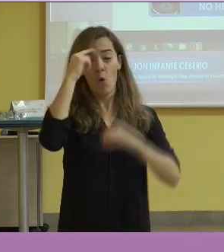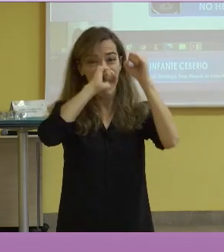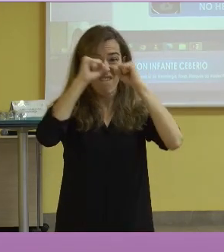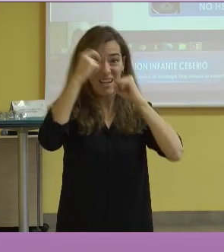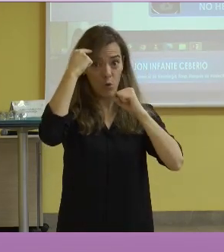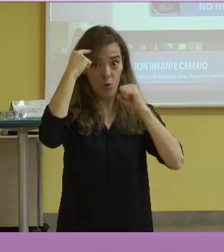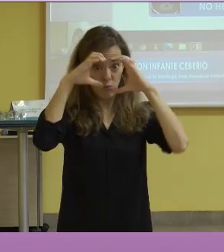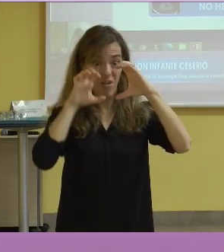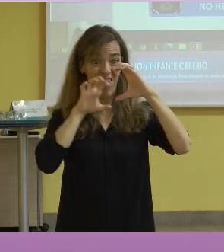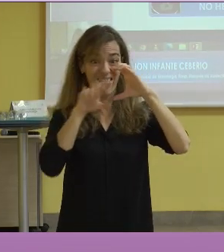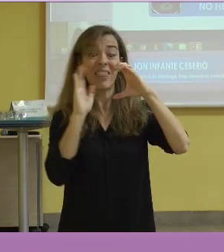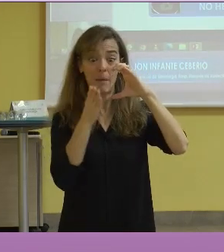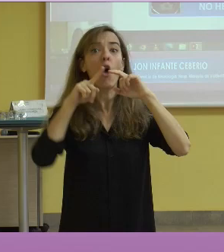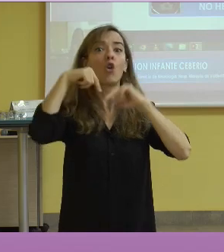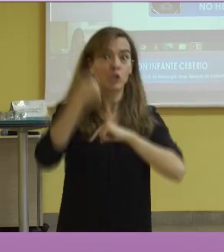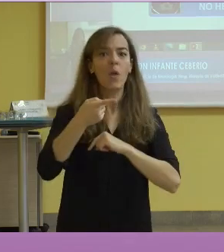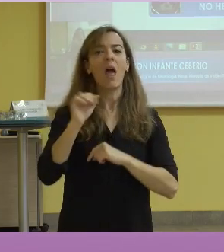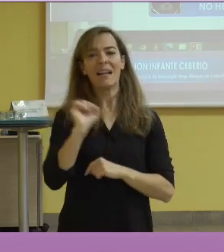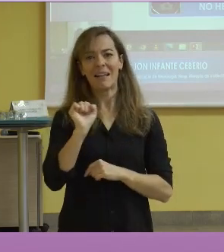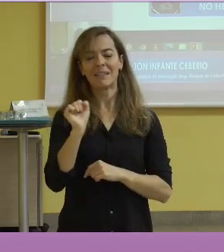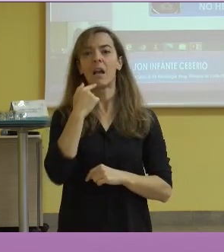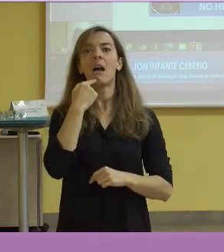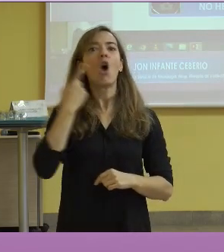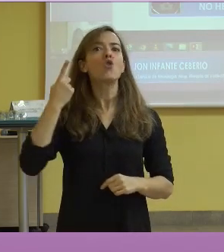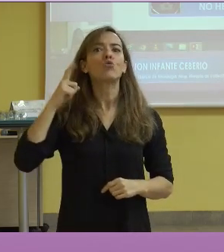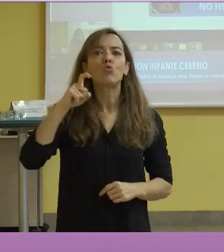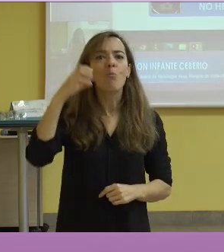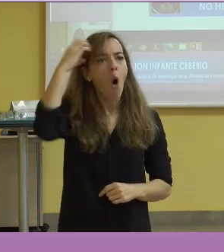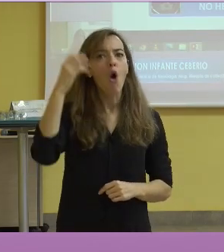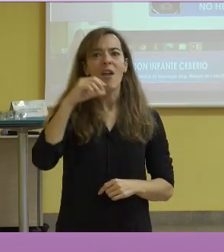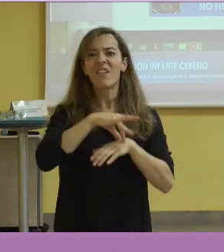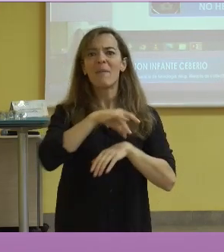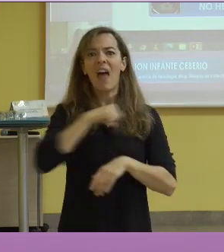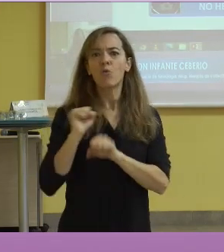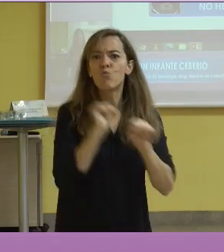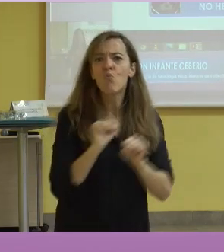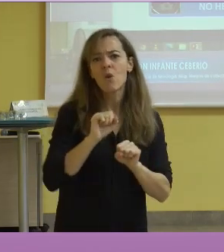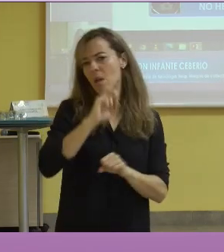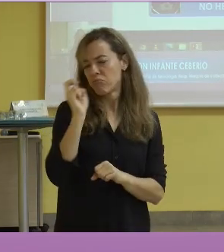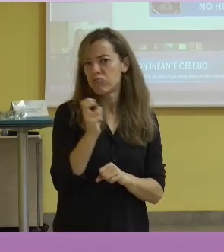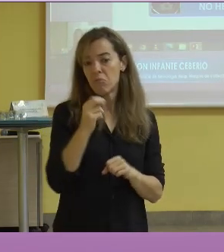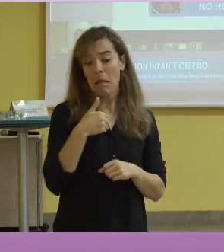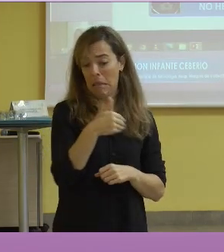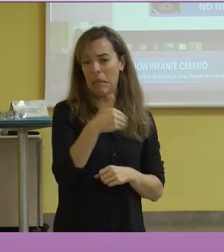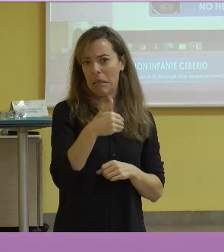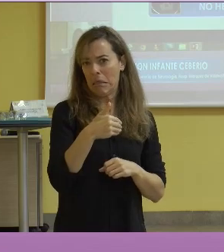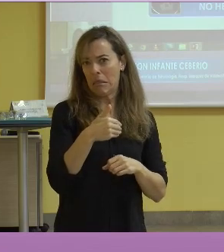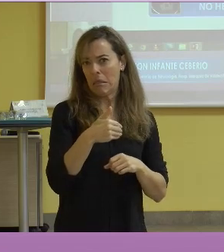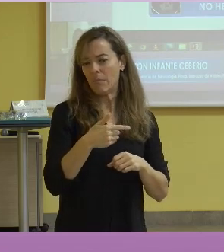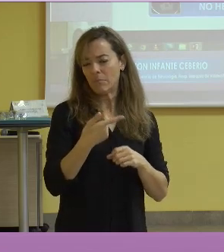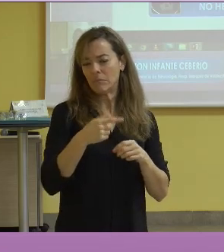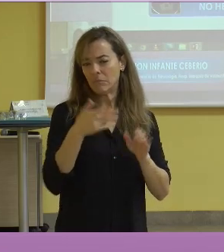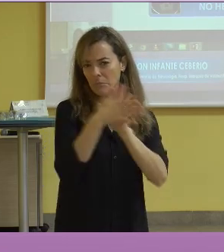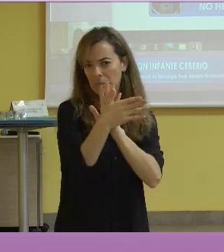pues va a quedar con una ataxia. Tumores, enfermedades autoinmunes, las vamos a revisar un poquito enseguida, de una manera un poco más